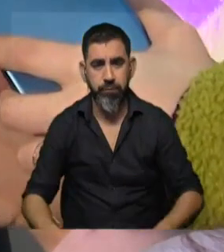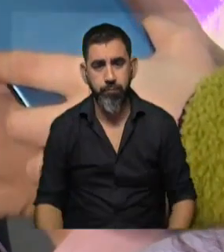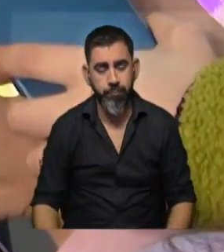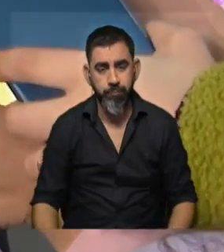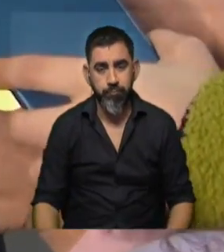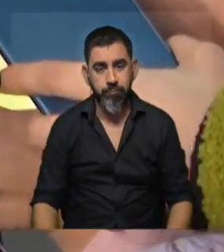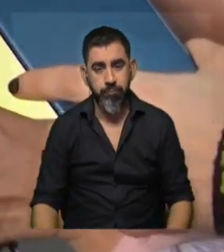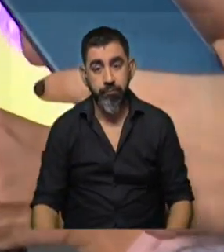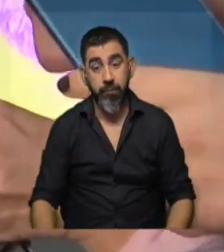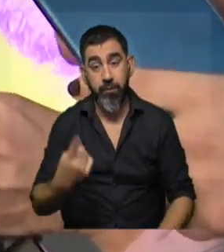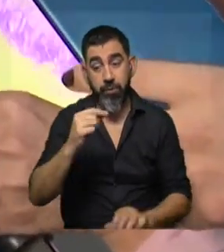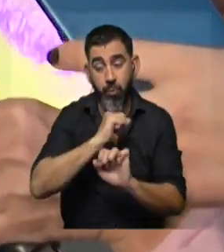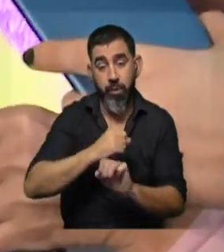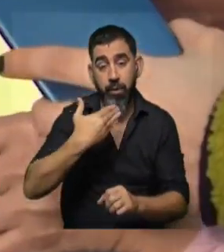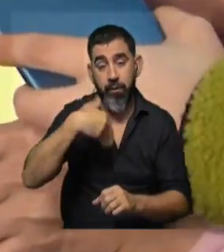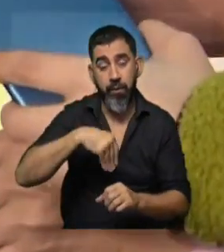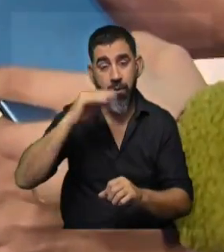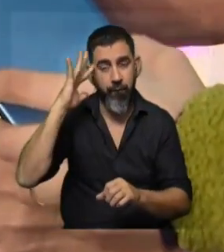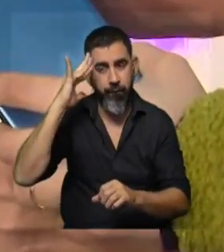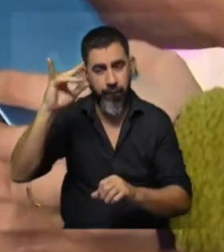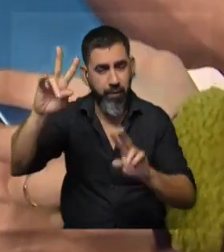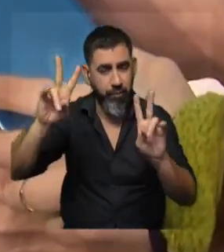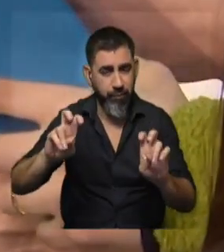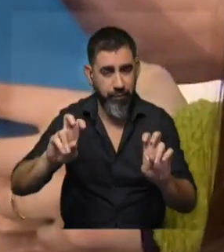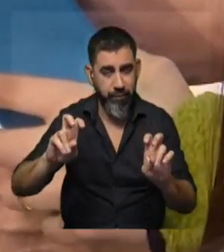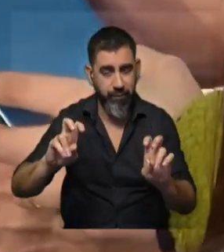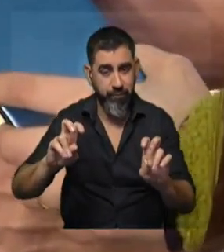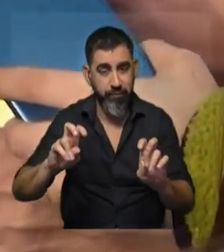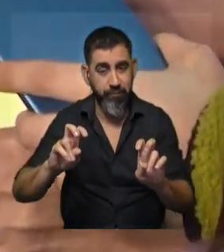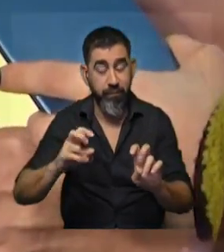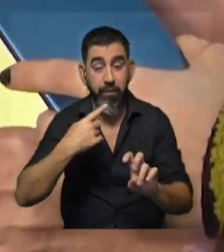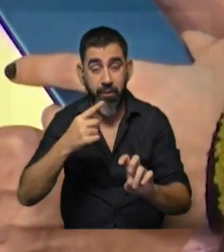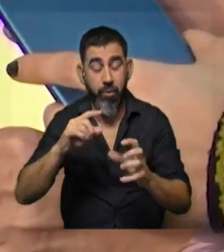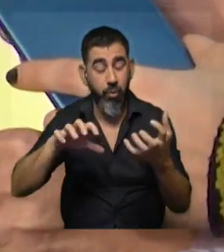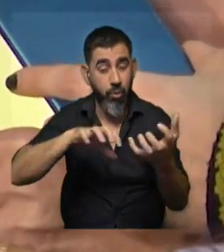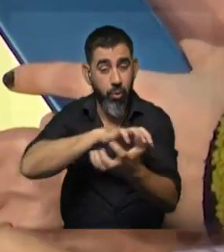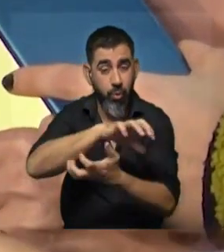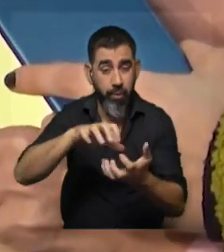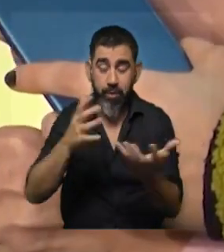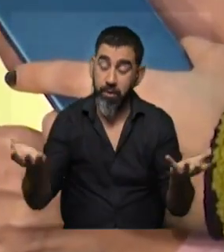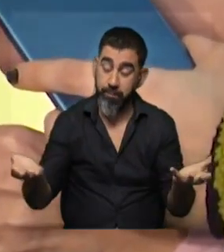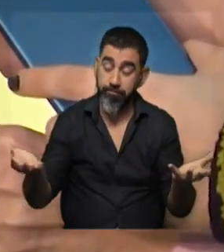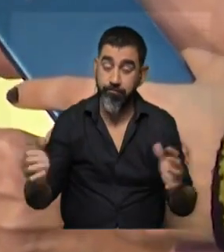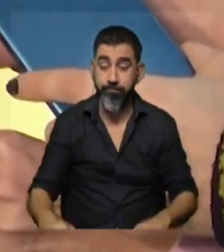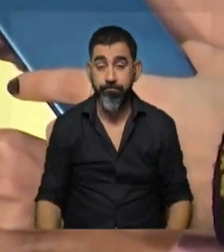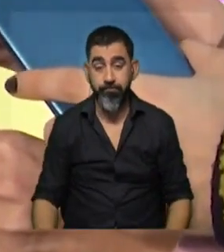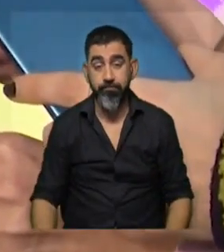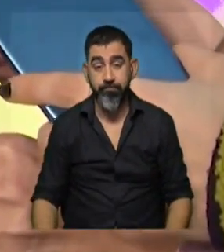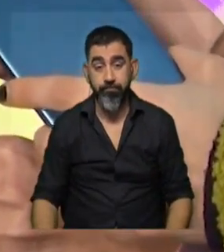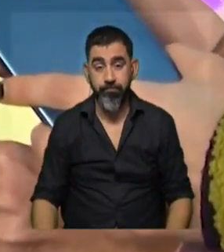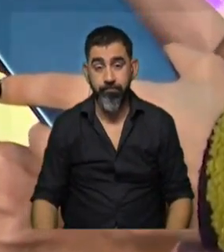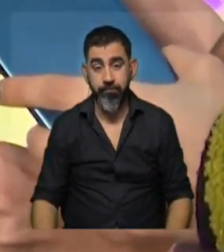entonces pretender que puedan entender un texto filosófico que por definición son textos muy complicados Bueno es